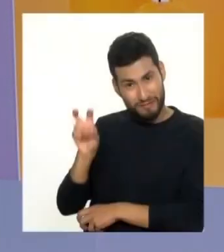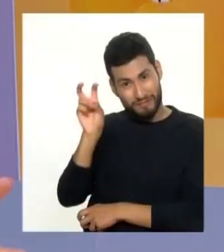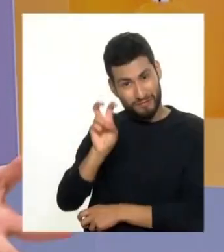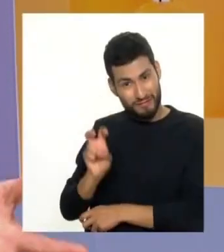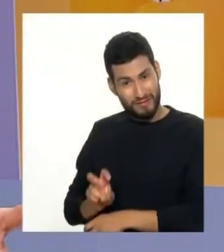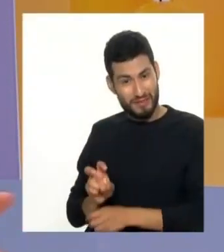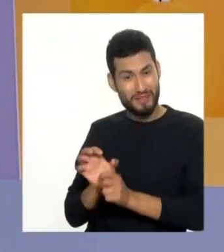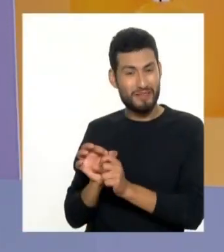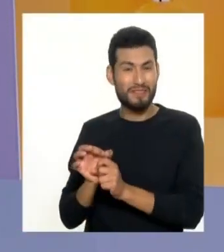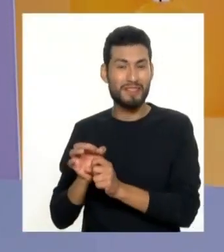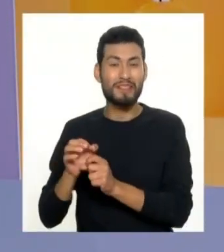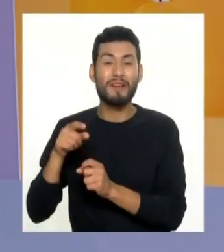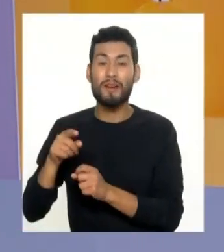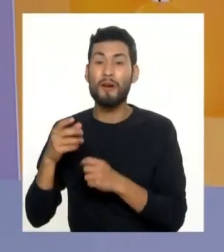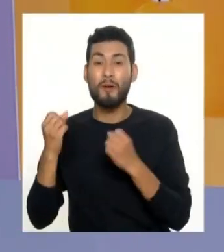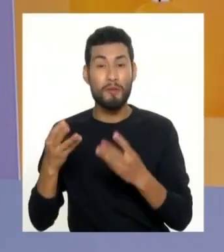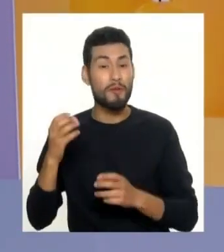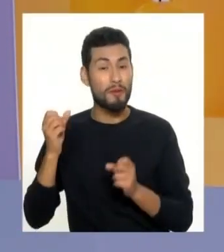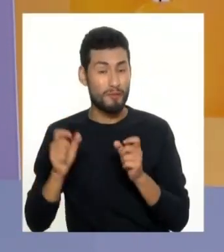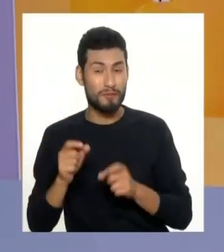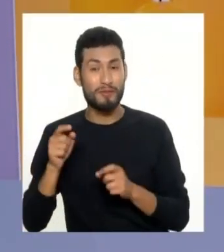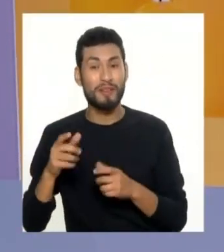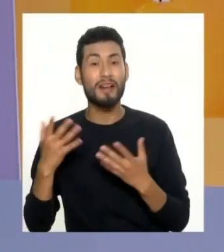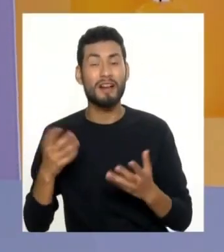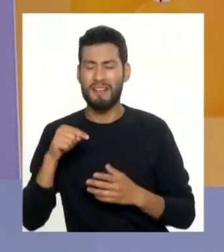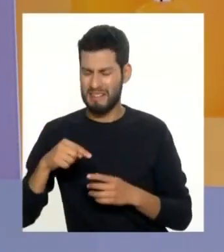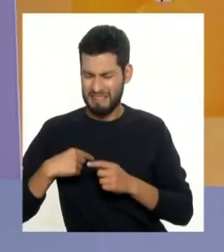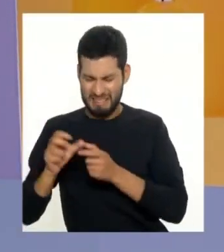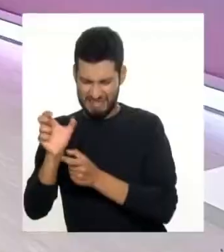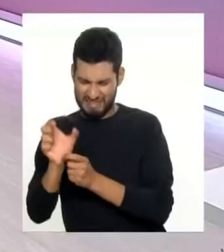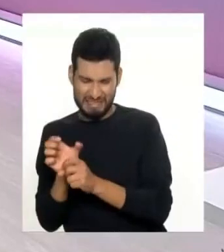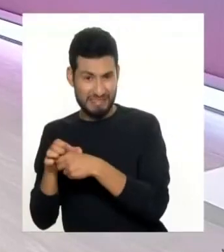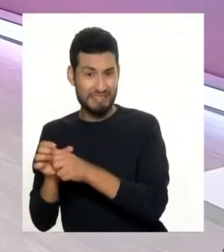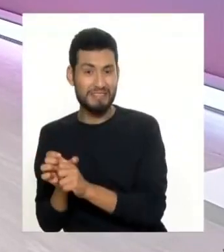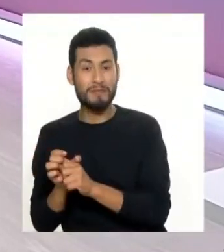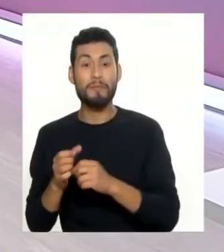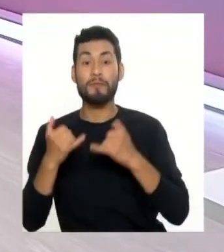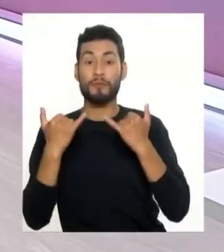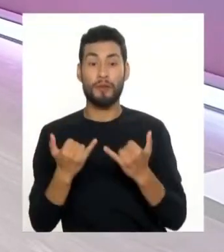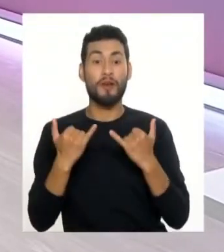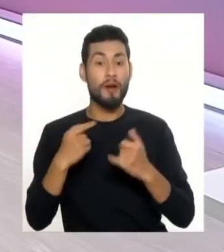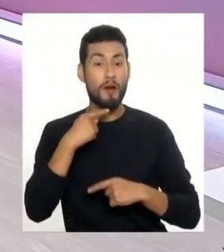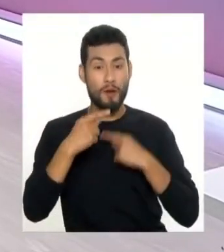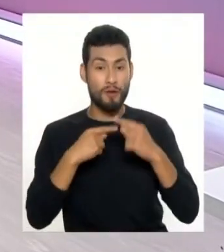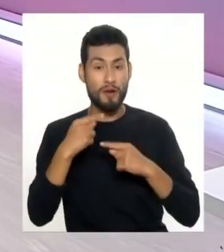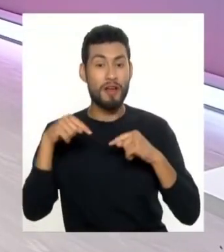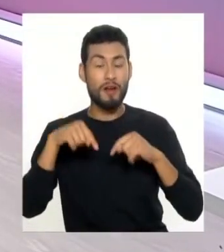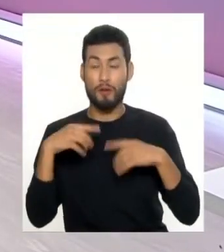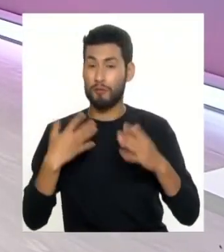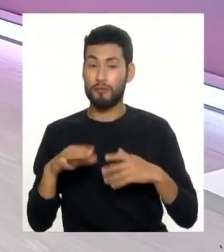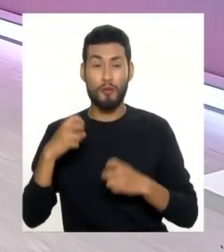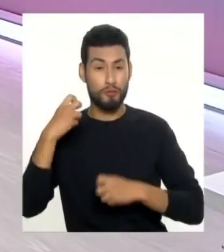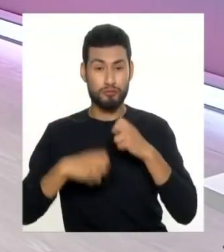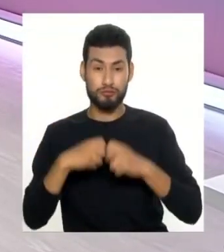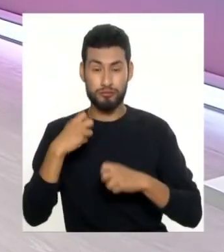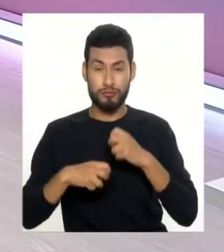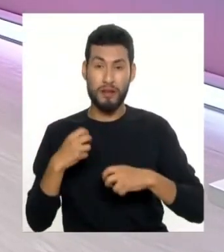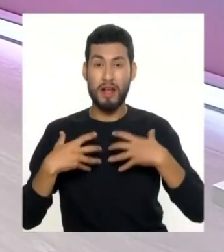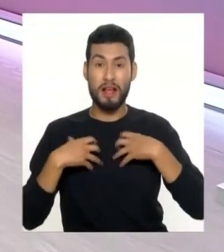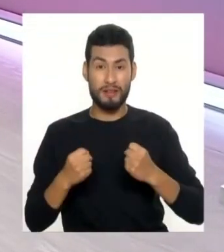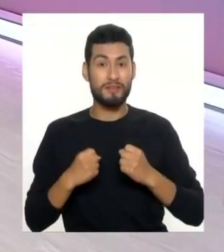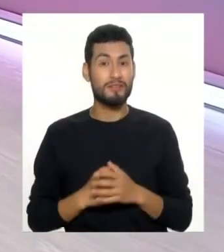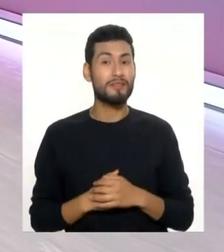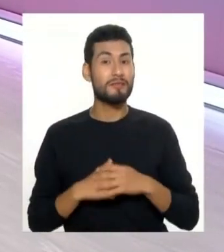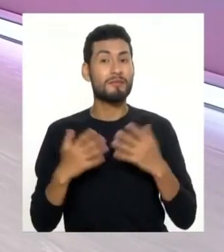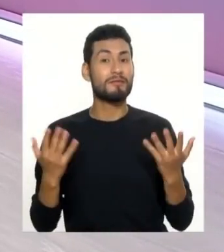se trata muchas veces de una hernia discal. Así es, el día de hoy vamos a hablar acerca de este prevalente problema de salud